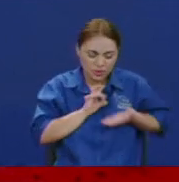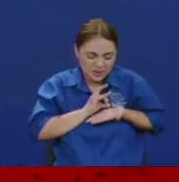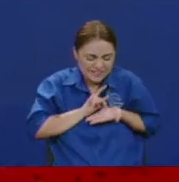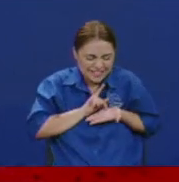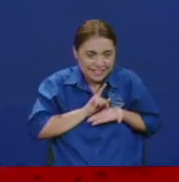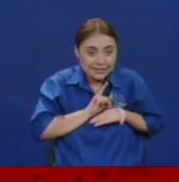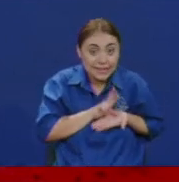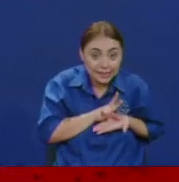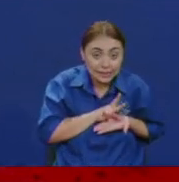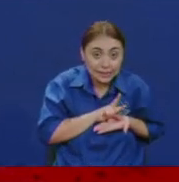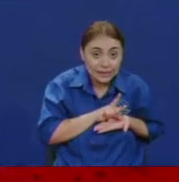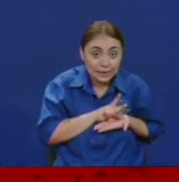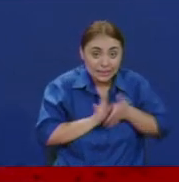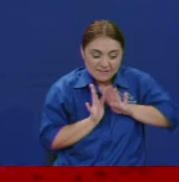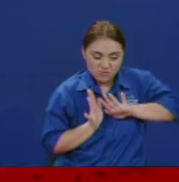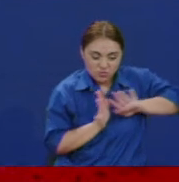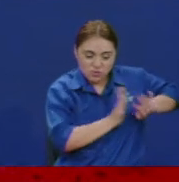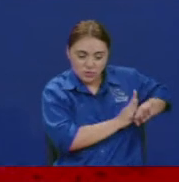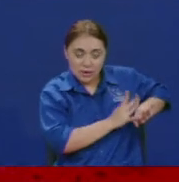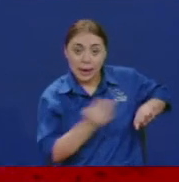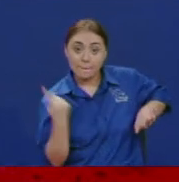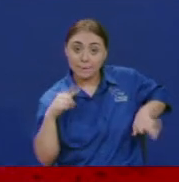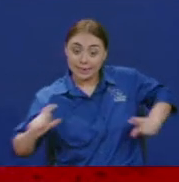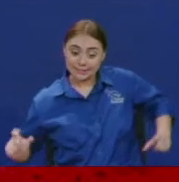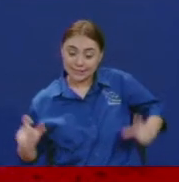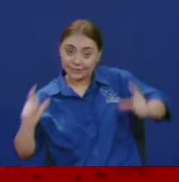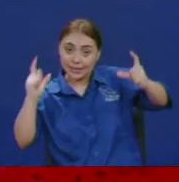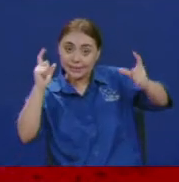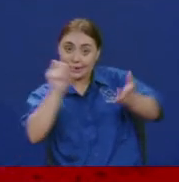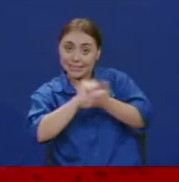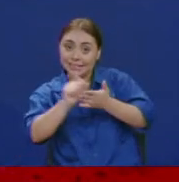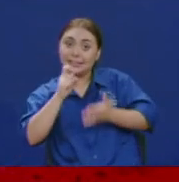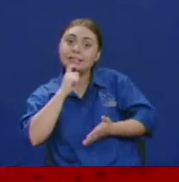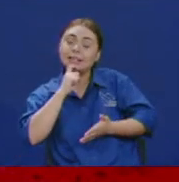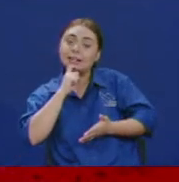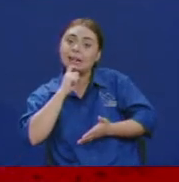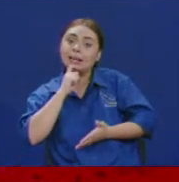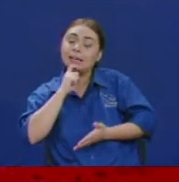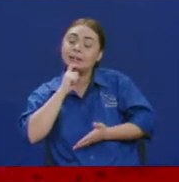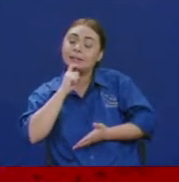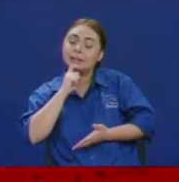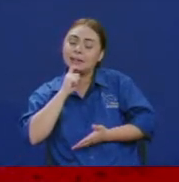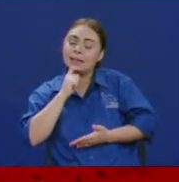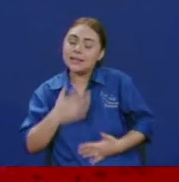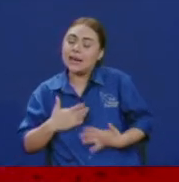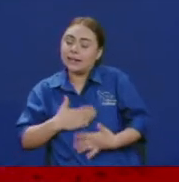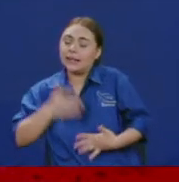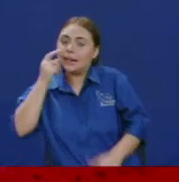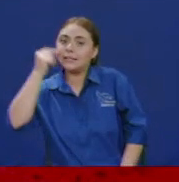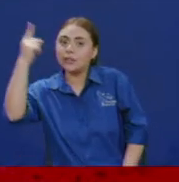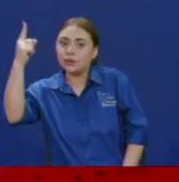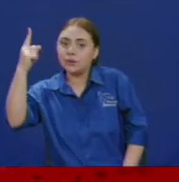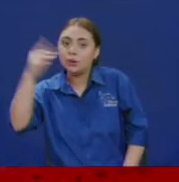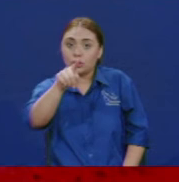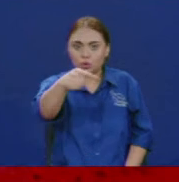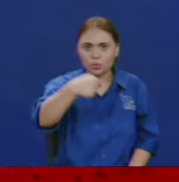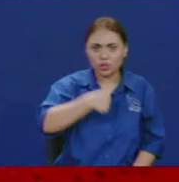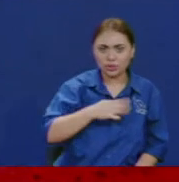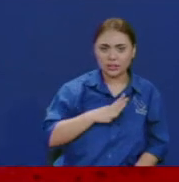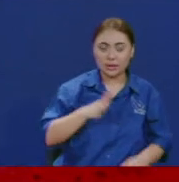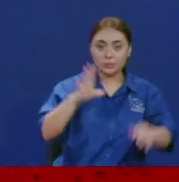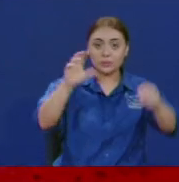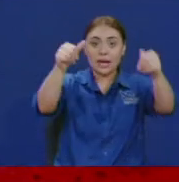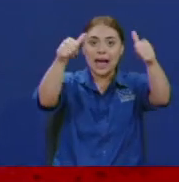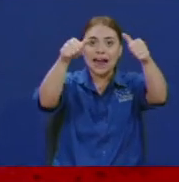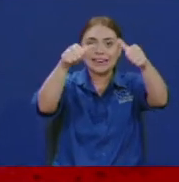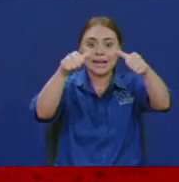poder celebrar la Santa Cena agradándole al Señor, es deberíamos de analizar bien, bien, bien nuestra forma de hablar.